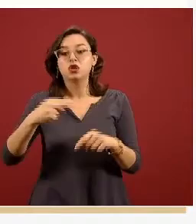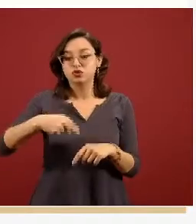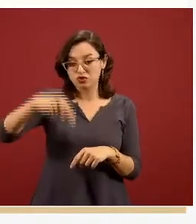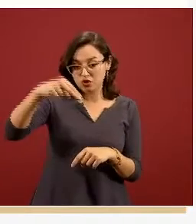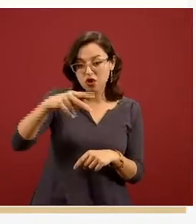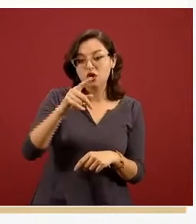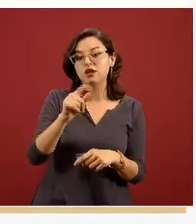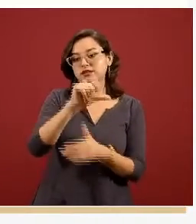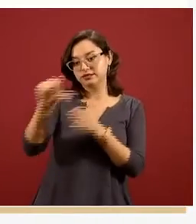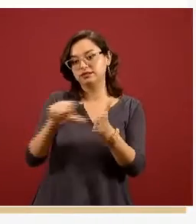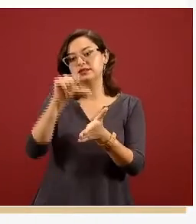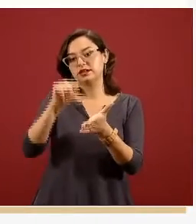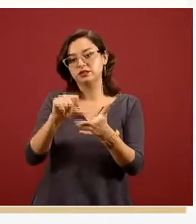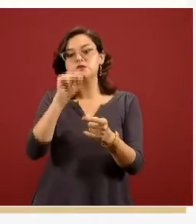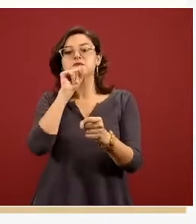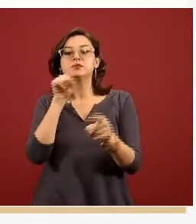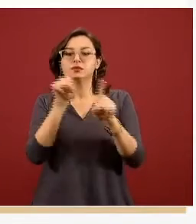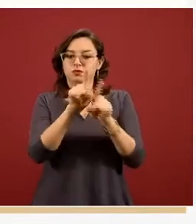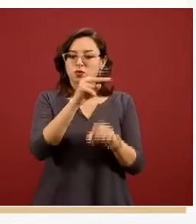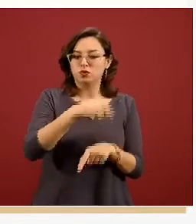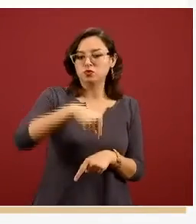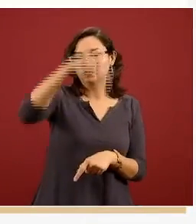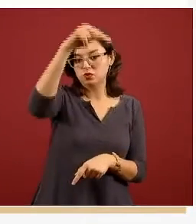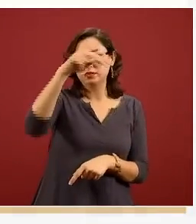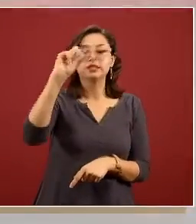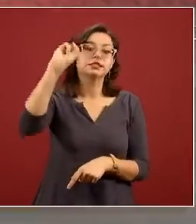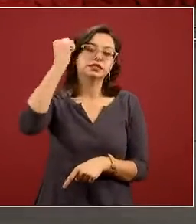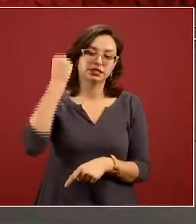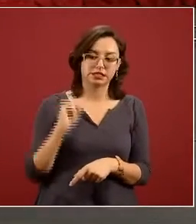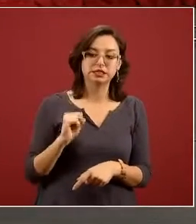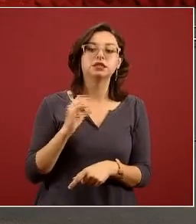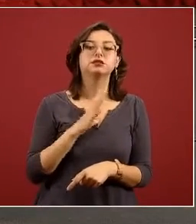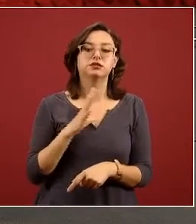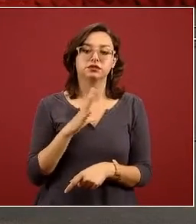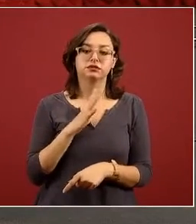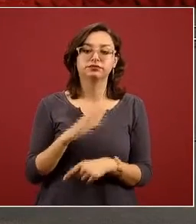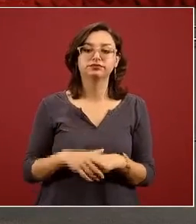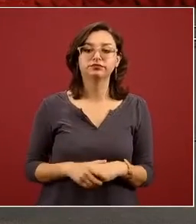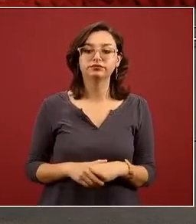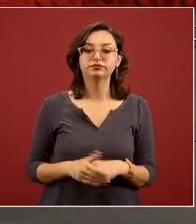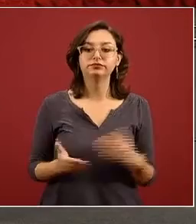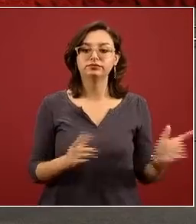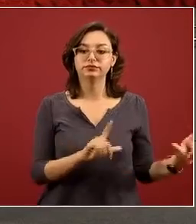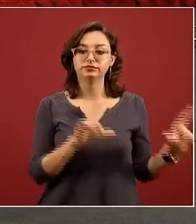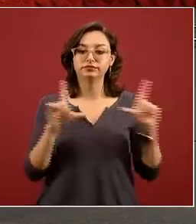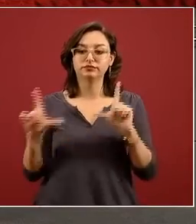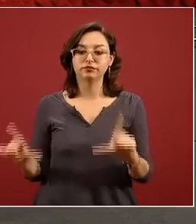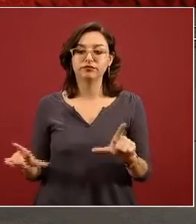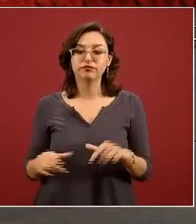centro, incluido Sinaloa en el norte, que tenemos este tipo de acciones. La siguiente, por favor.